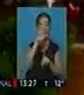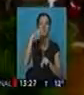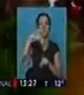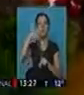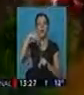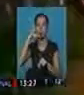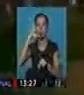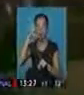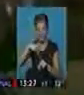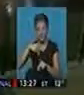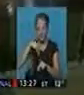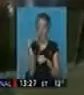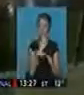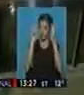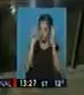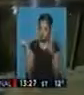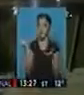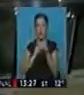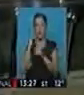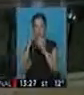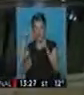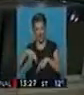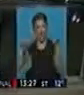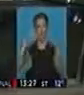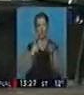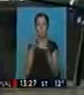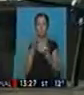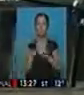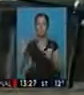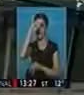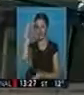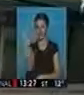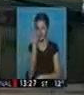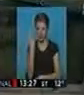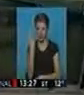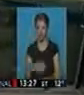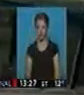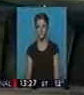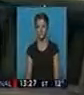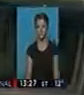al regreso en Televisión Pública Noticias Internacional.